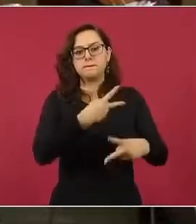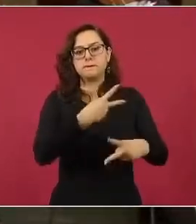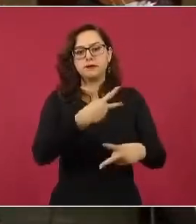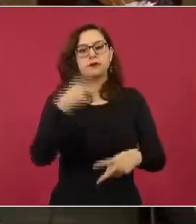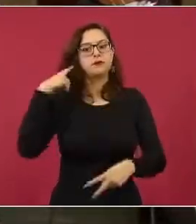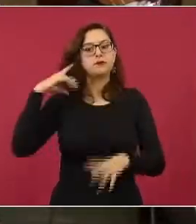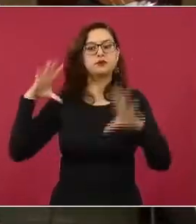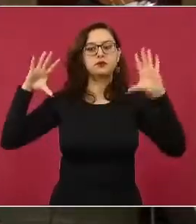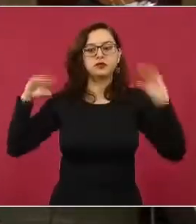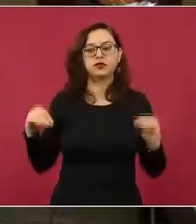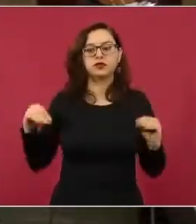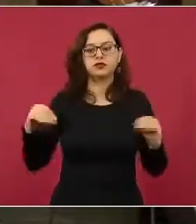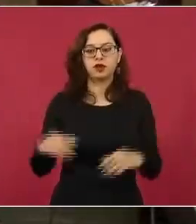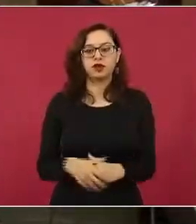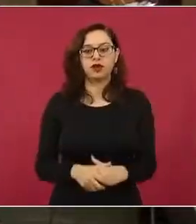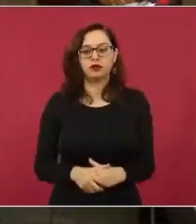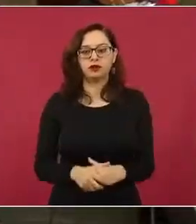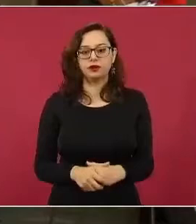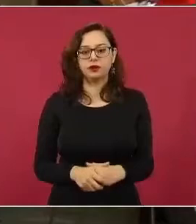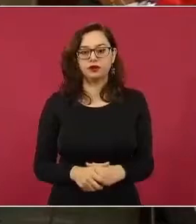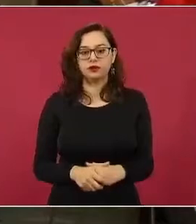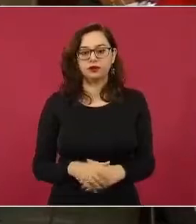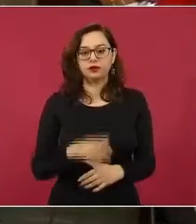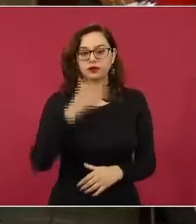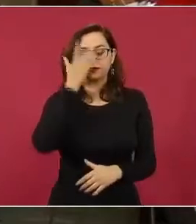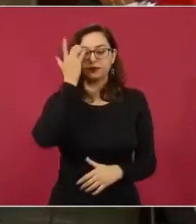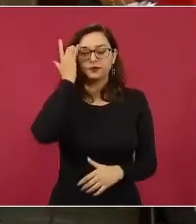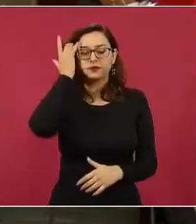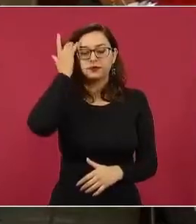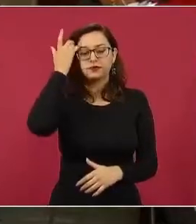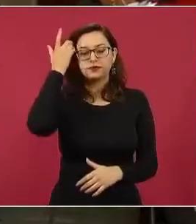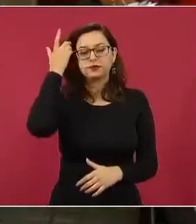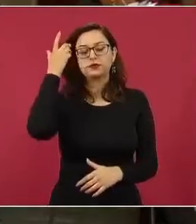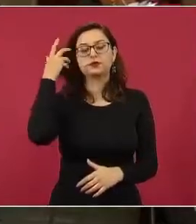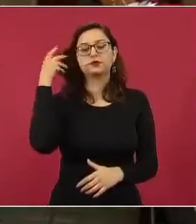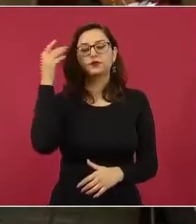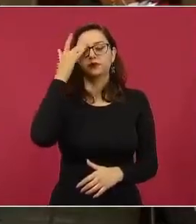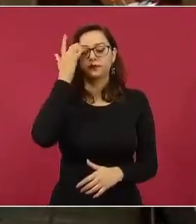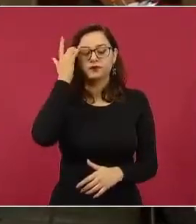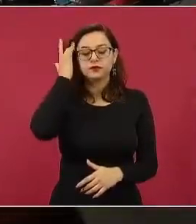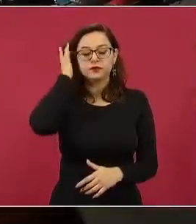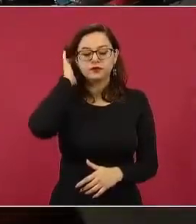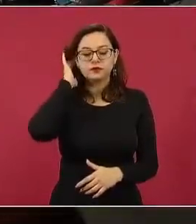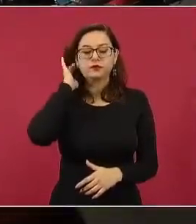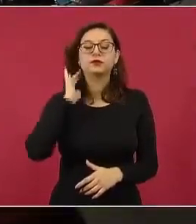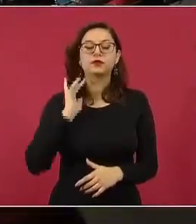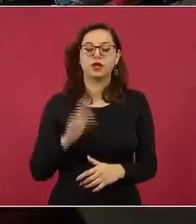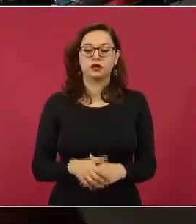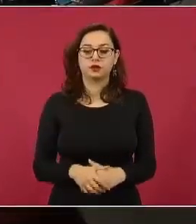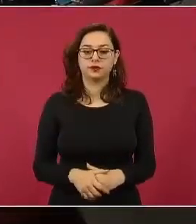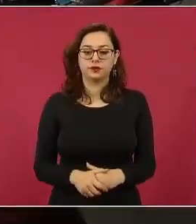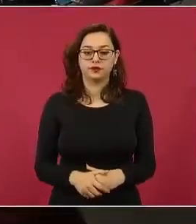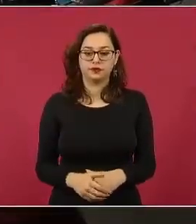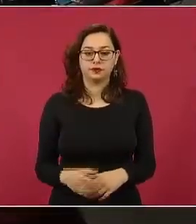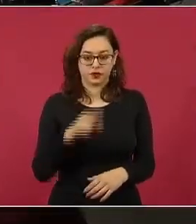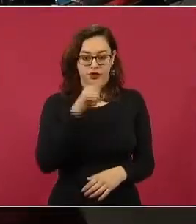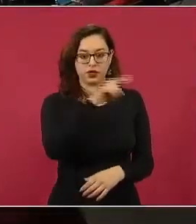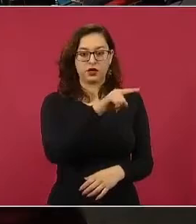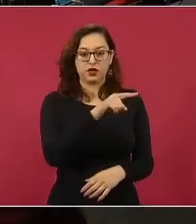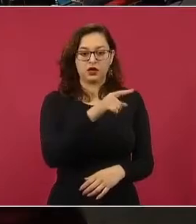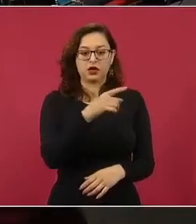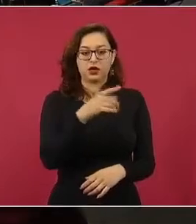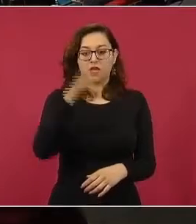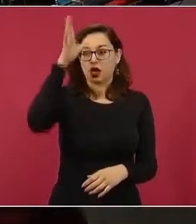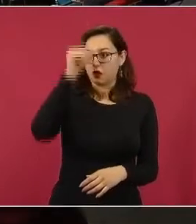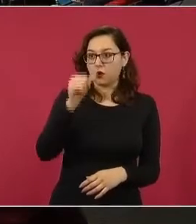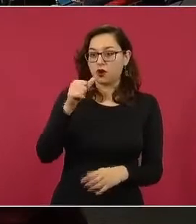esperanzas o que quería cambiar un poco, que no estaba muy de acuerdo con la reforma energética. Entonces, saber un poco cómo van las negociaciones al respecto. Y tengo una